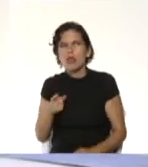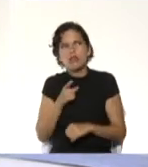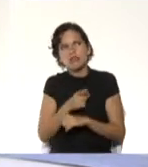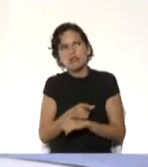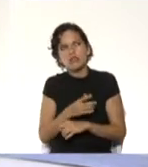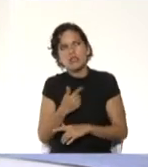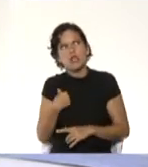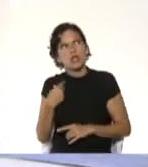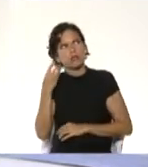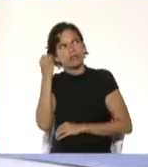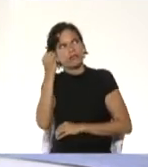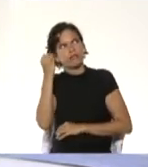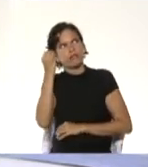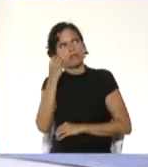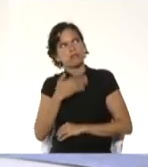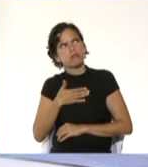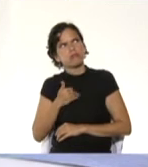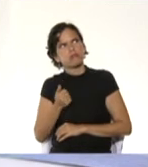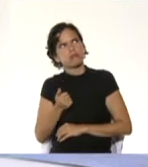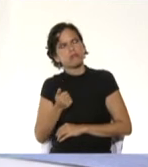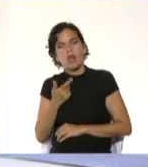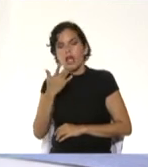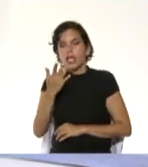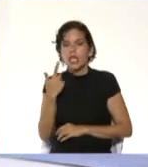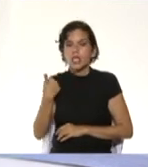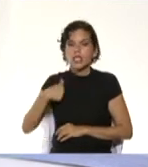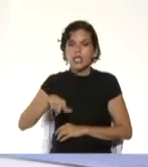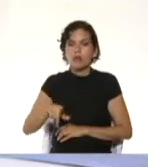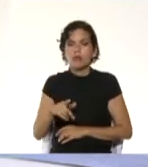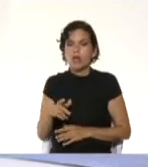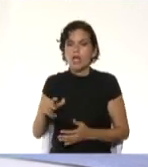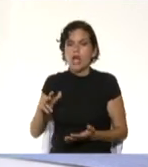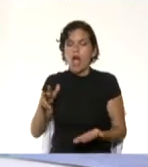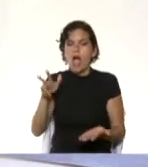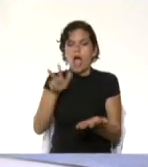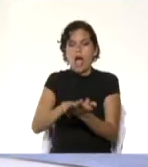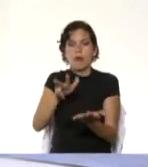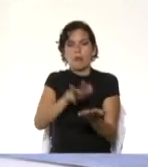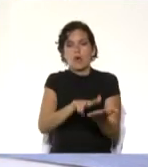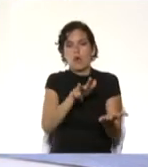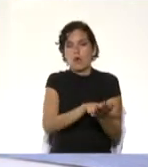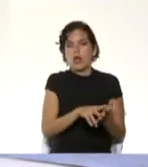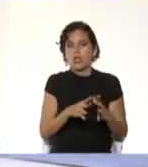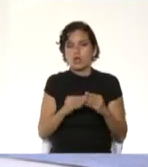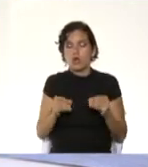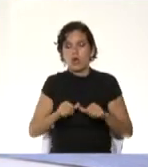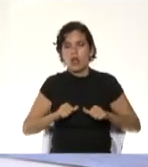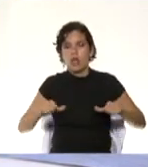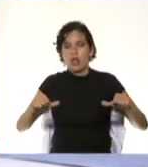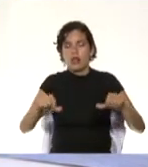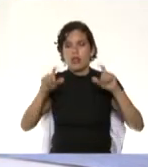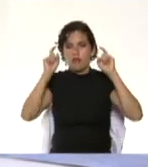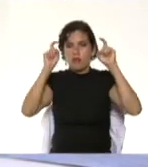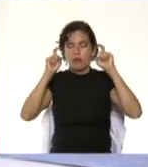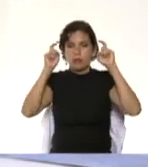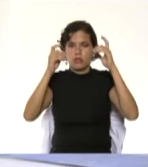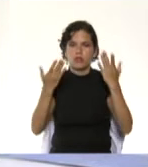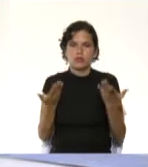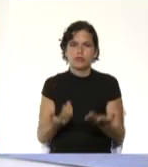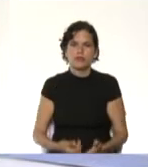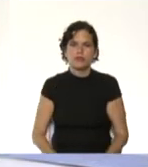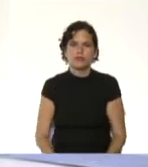Bueno, nuestra toma de decisiones va a ser que debemos aprobar todas y cada una de las áreas de formación que